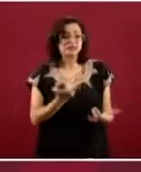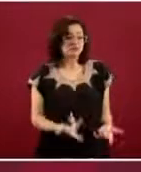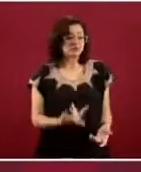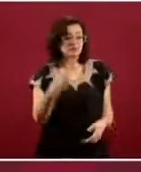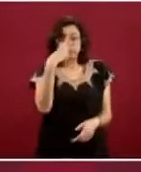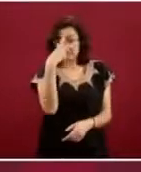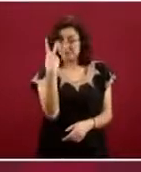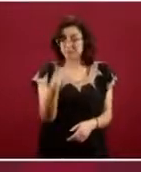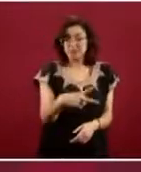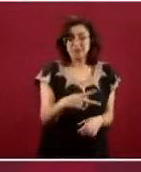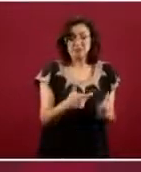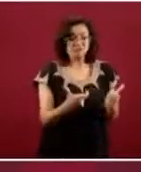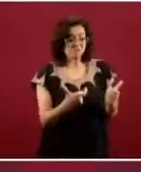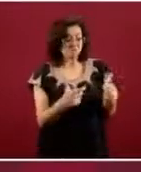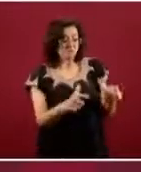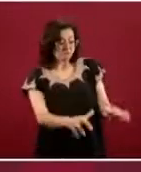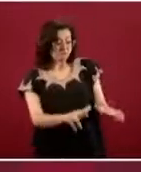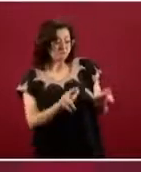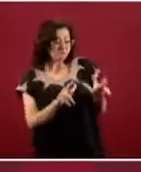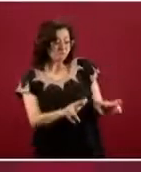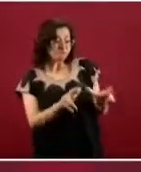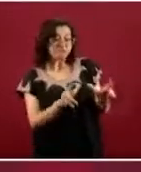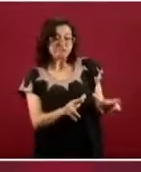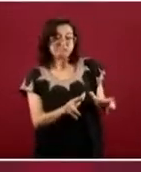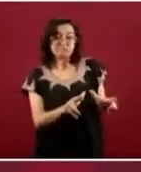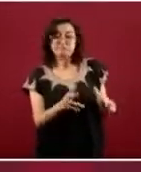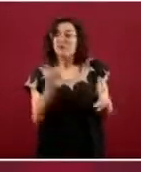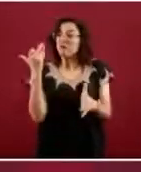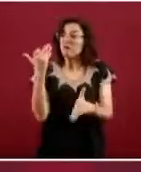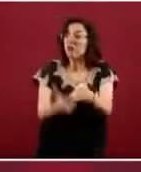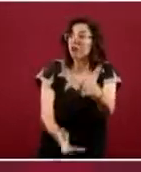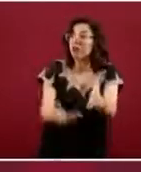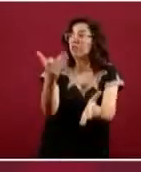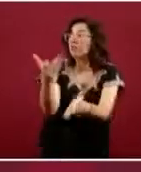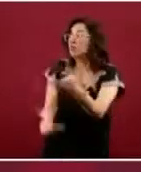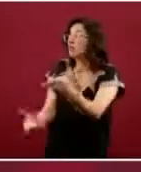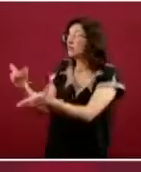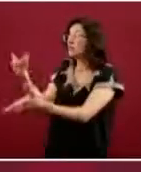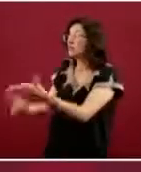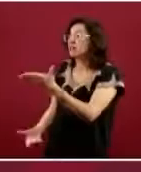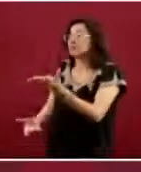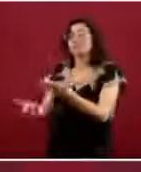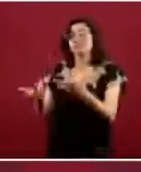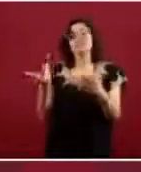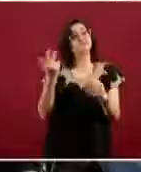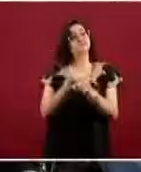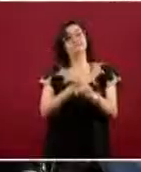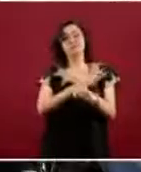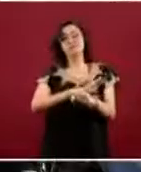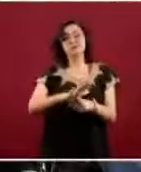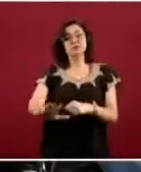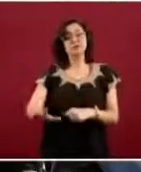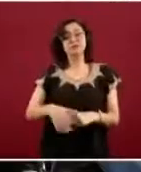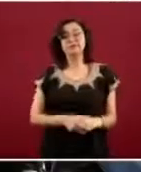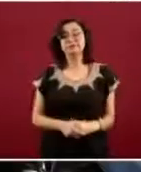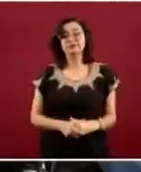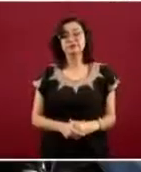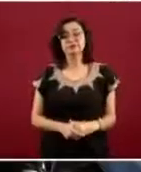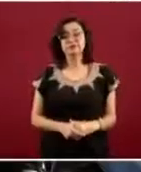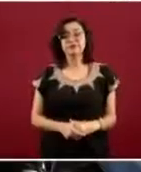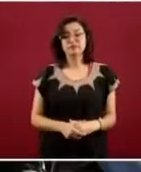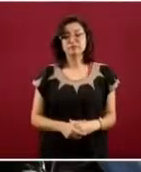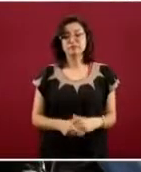potencial en este país tengamos tanta carencia para ciertas poblaciones. Obviamente esta